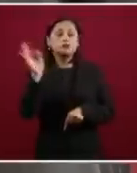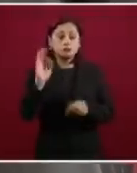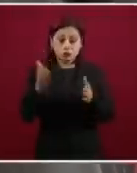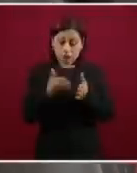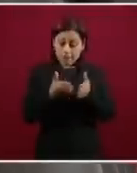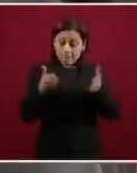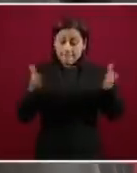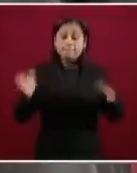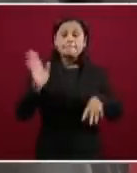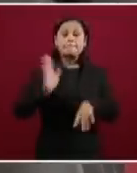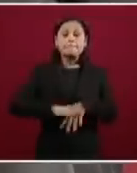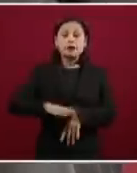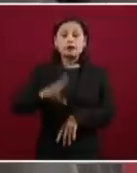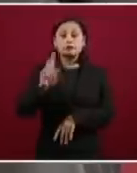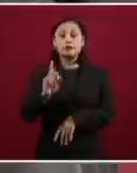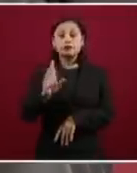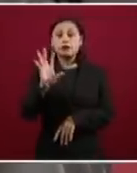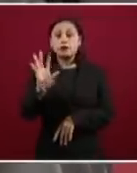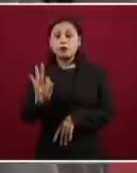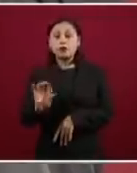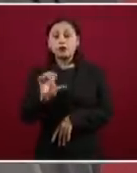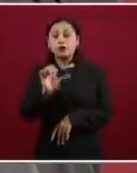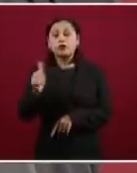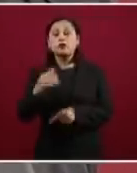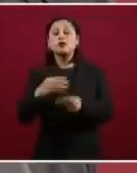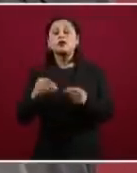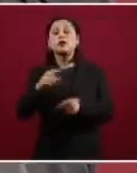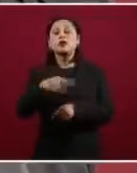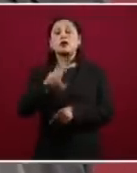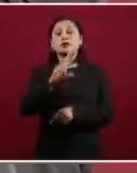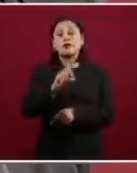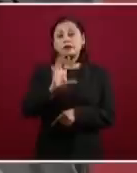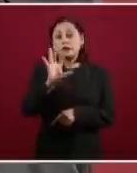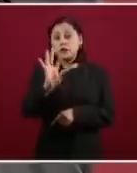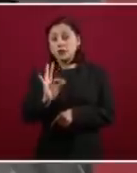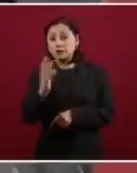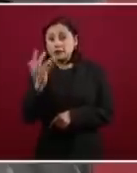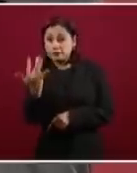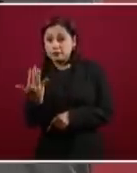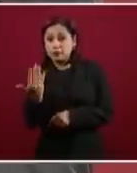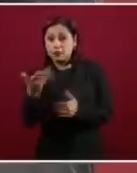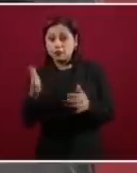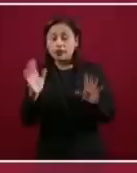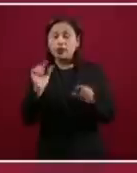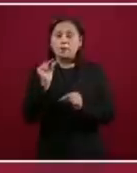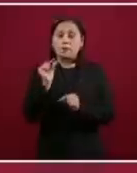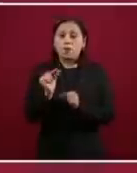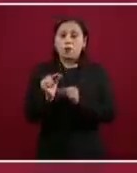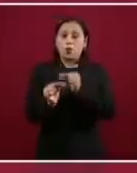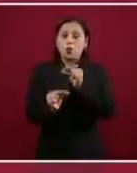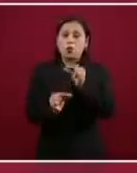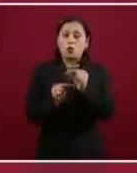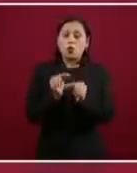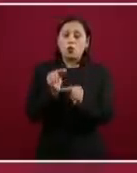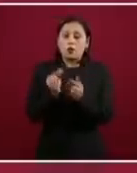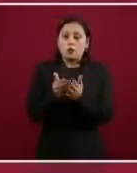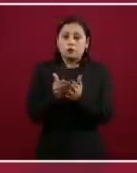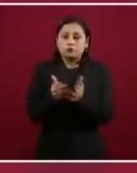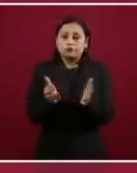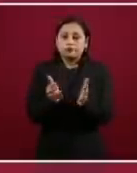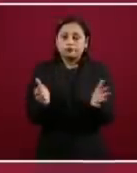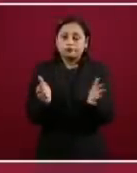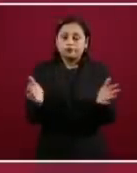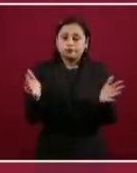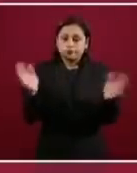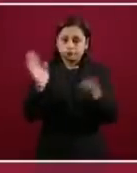40, y en el caso del frijol de 30, 40, 50, vamos a ir aumentando la superficie